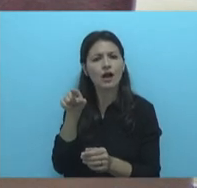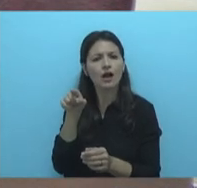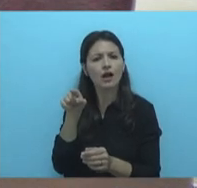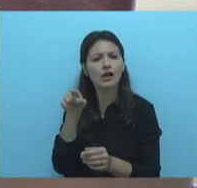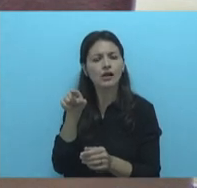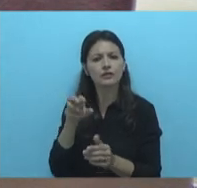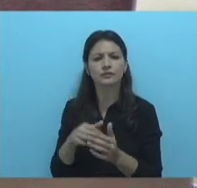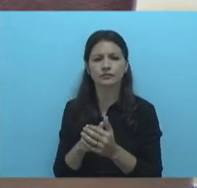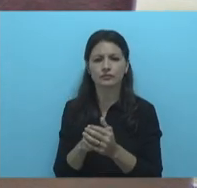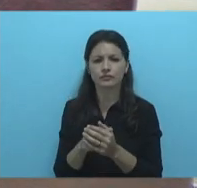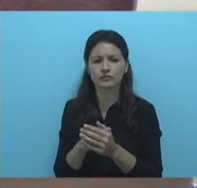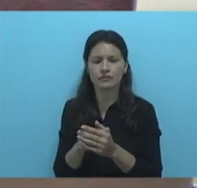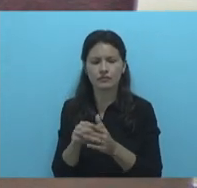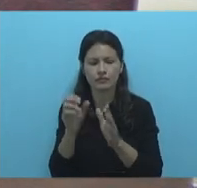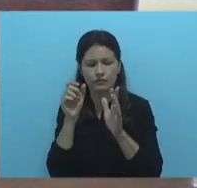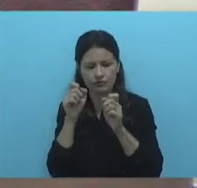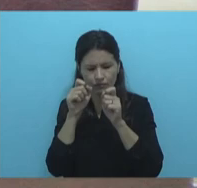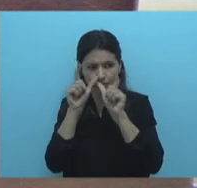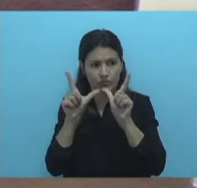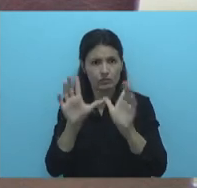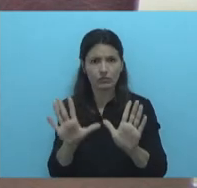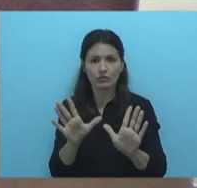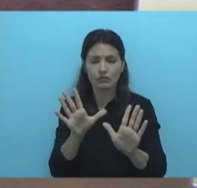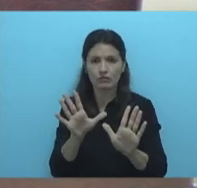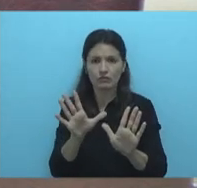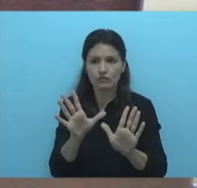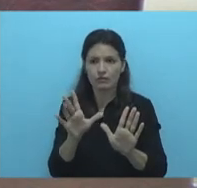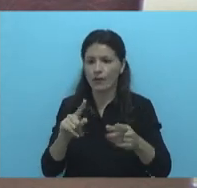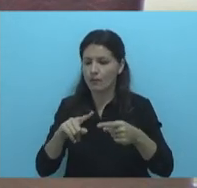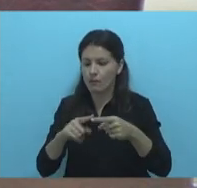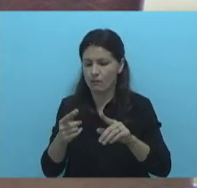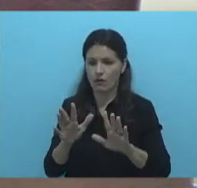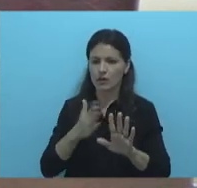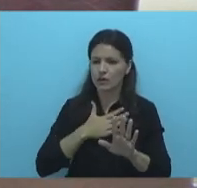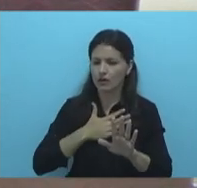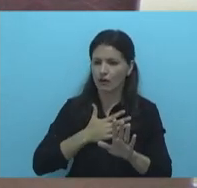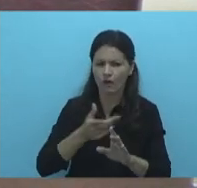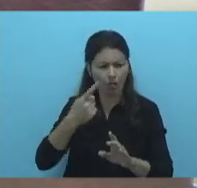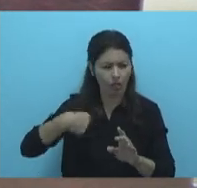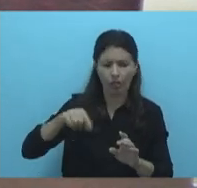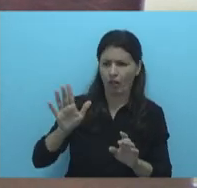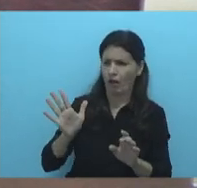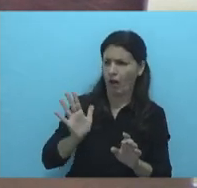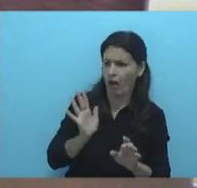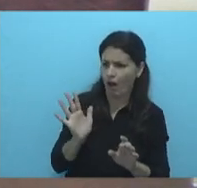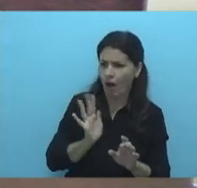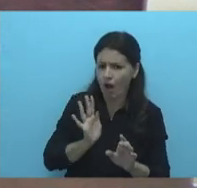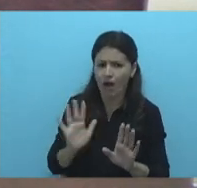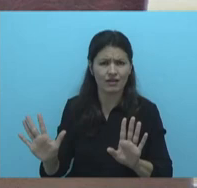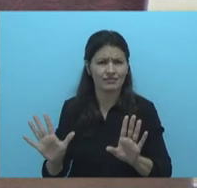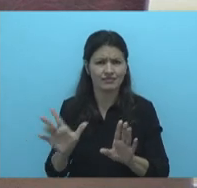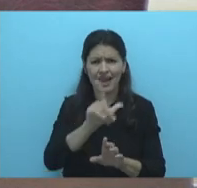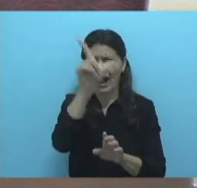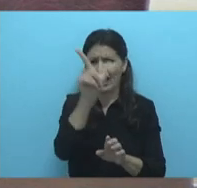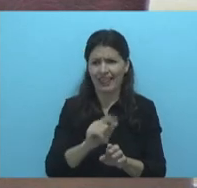generó en realidad una conmoción política que buscó y tuvo una connotación política regional y nacional, salió en todos los